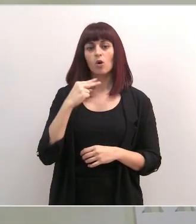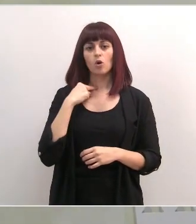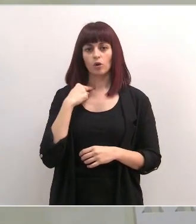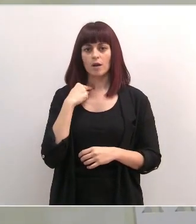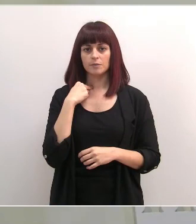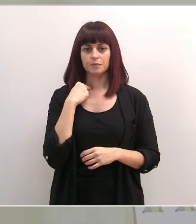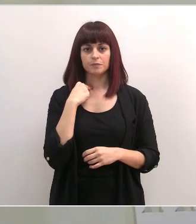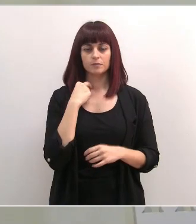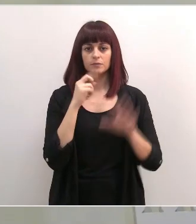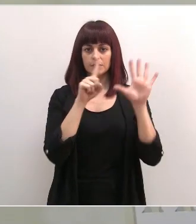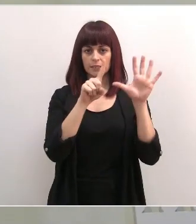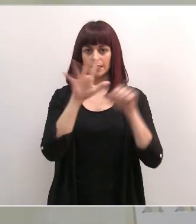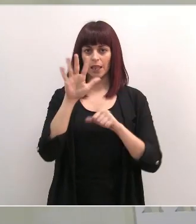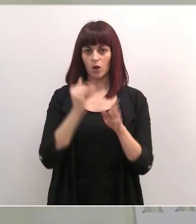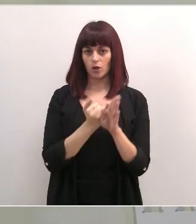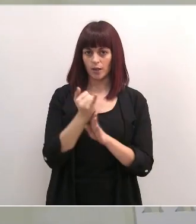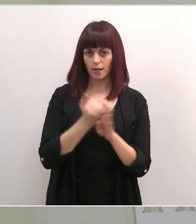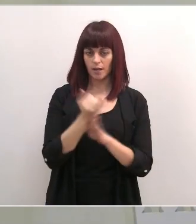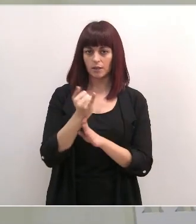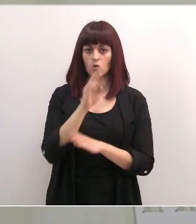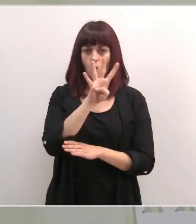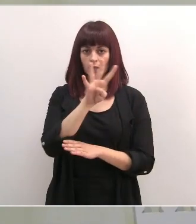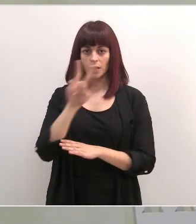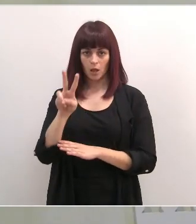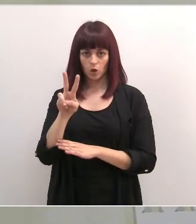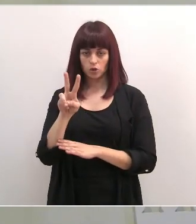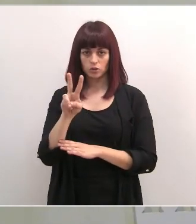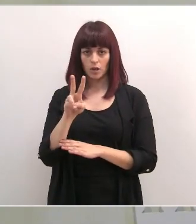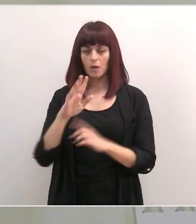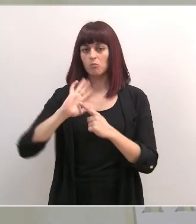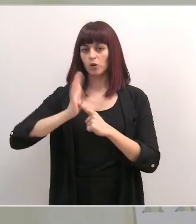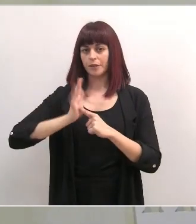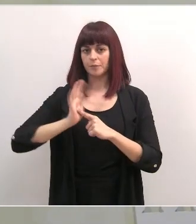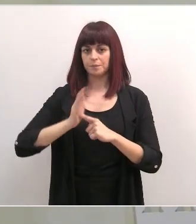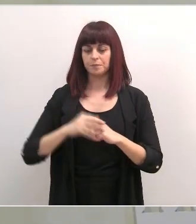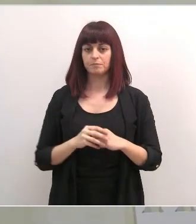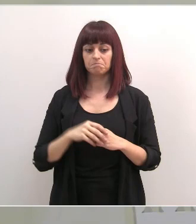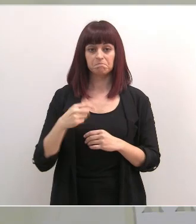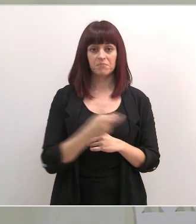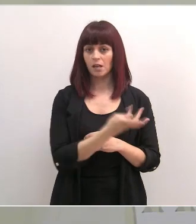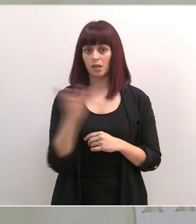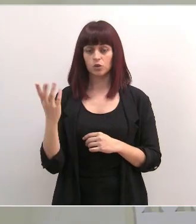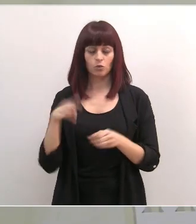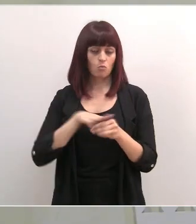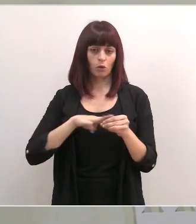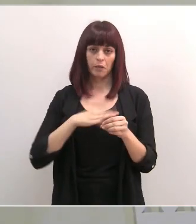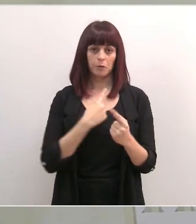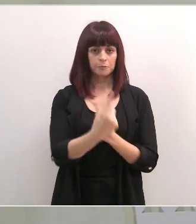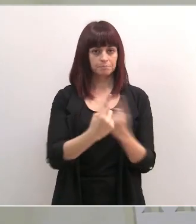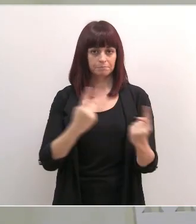Lorca, 65 a Yecla y 42 a Molina de Segura, estando el resto repartidos en